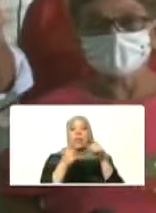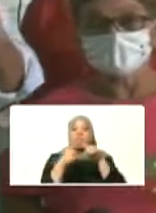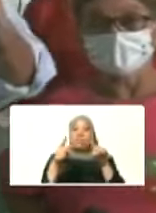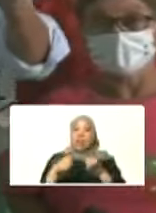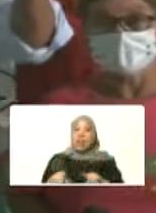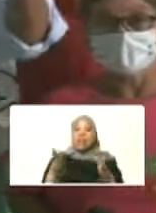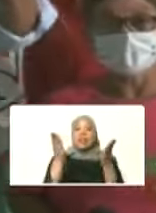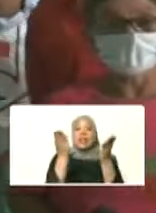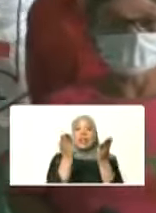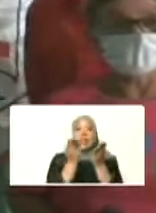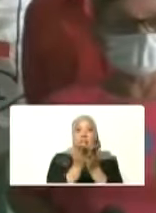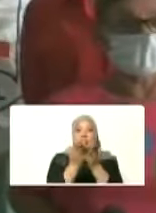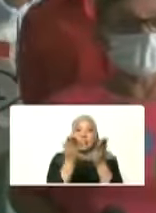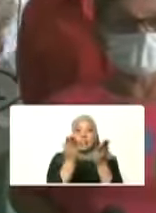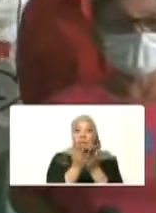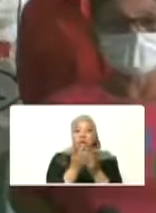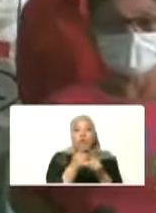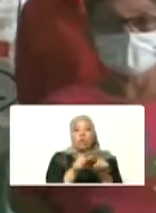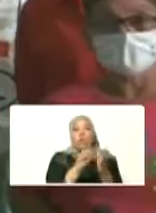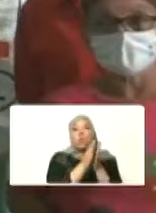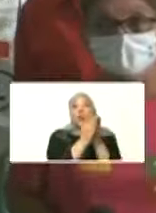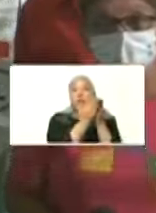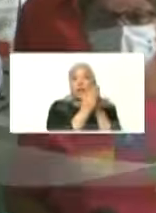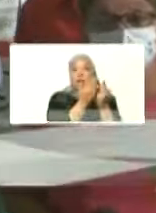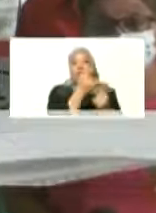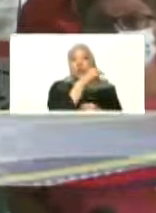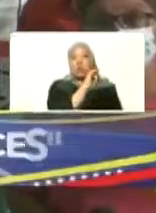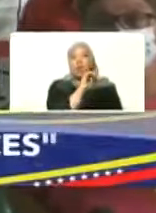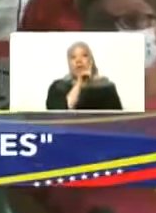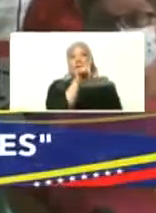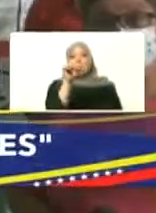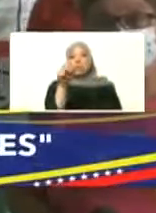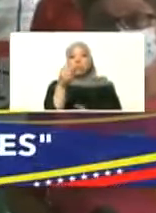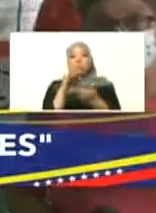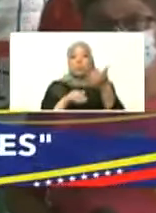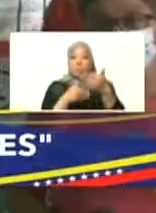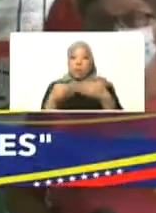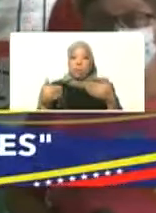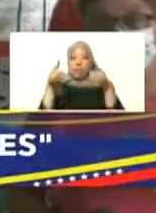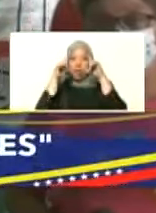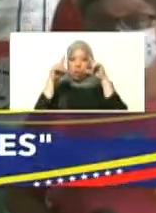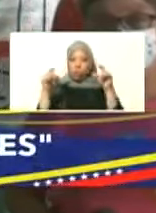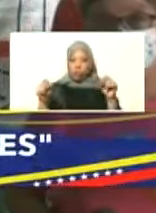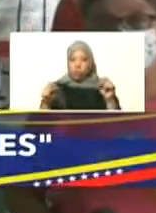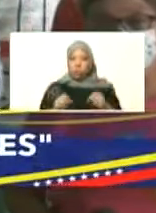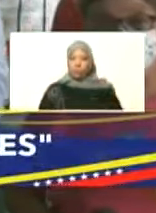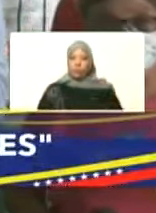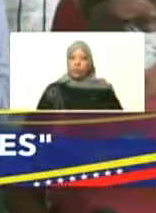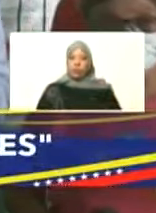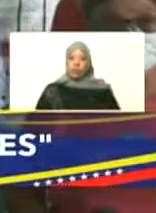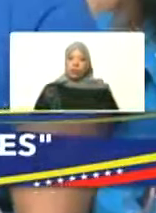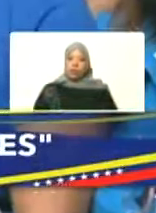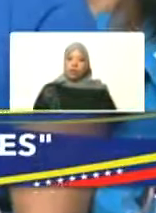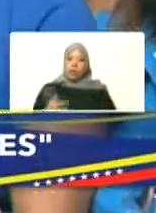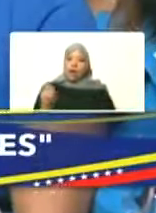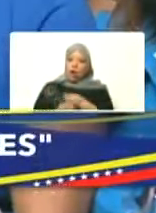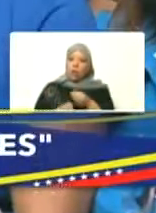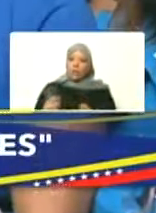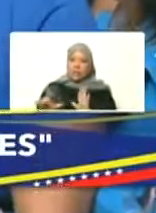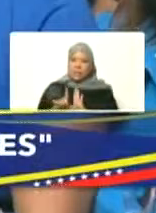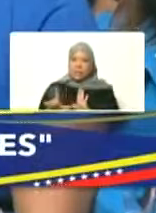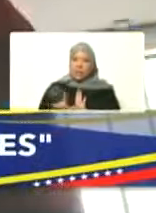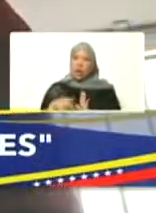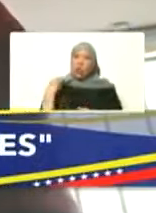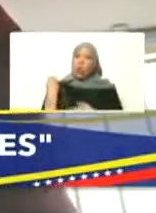asamblea. Aquí tengo afuera todas las brigadas de la comunidad. Estuvimos hablando, por supuesto, de lo que vamos a hacer en este liceo, de